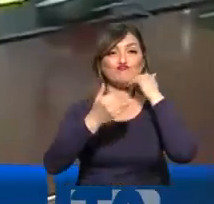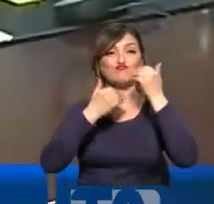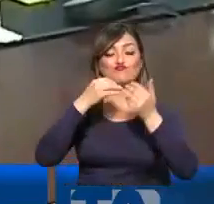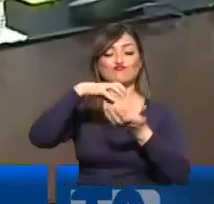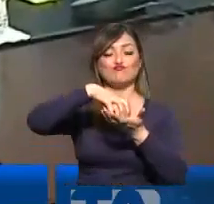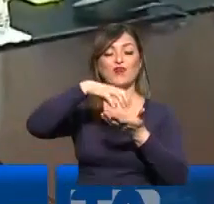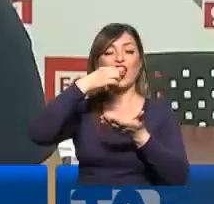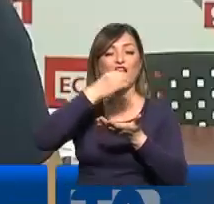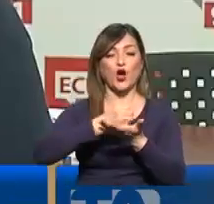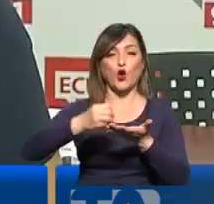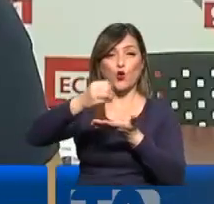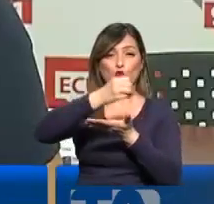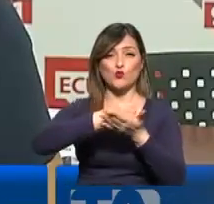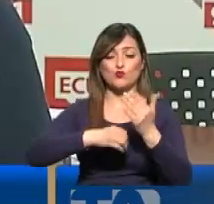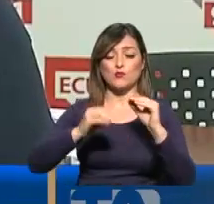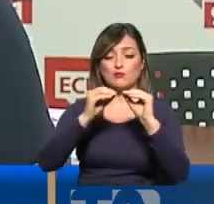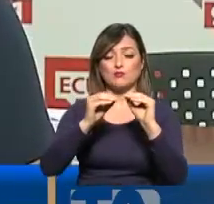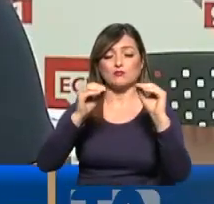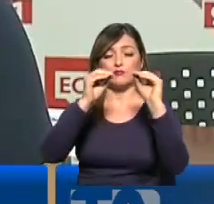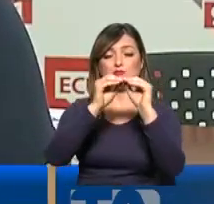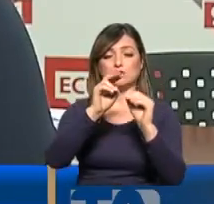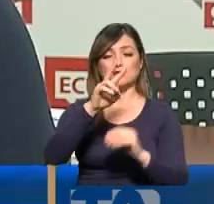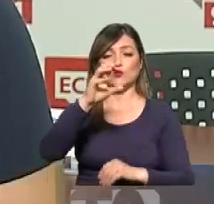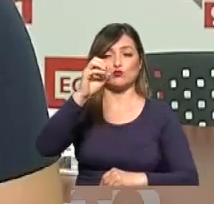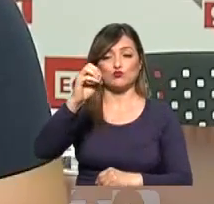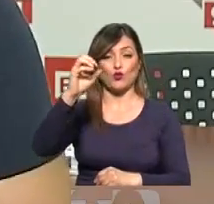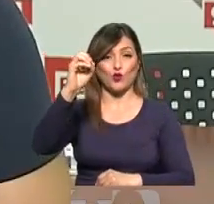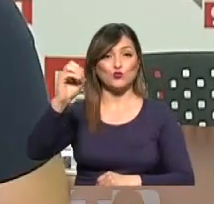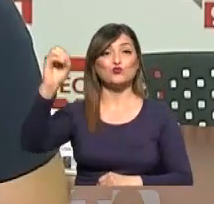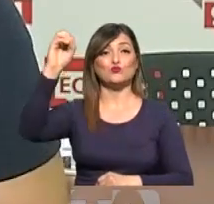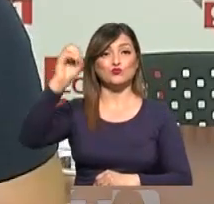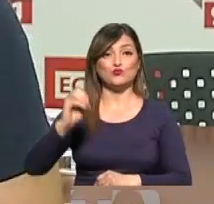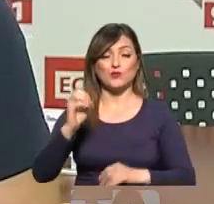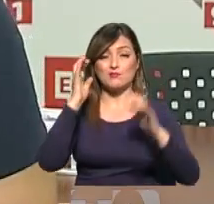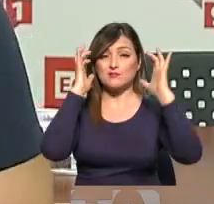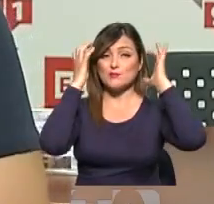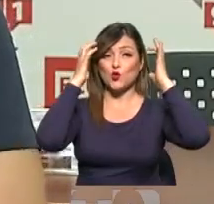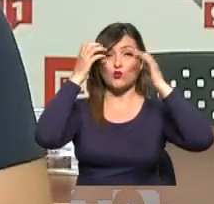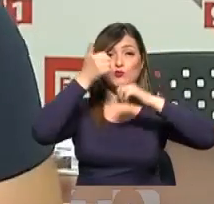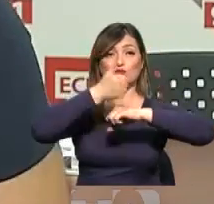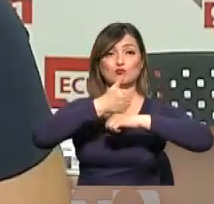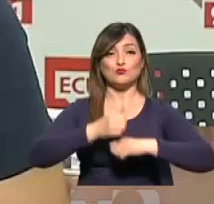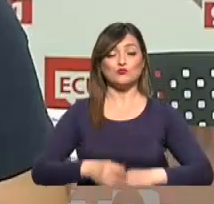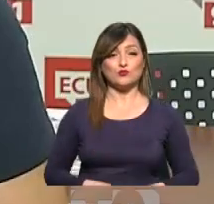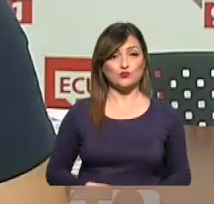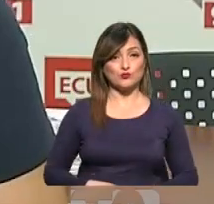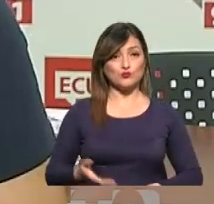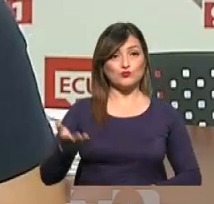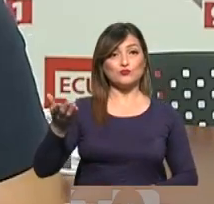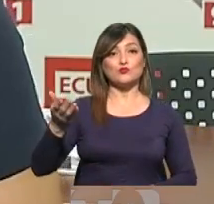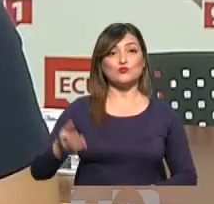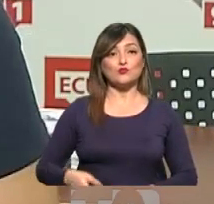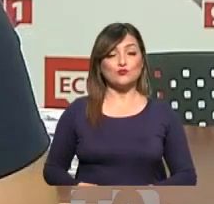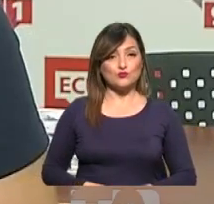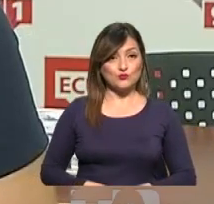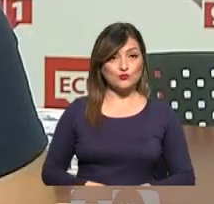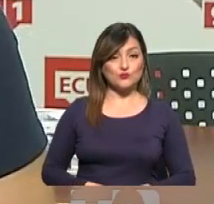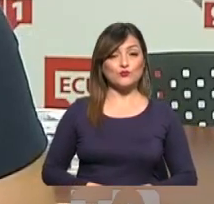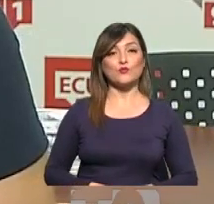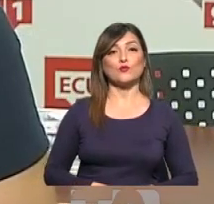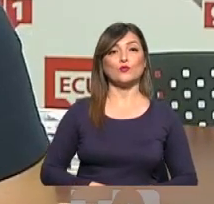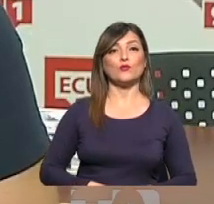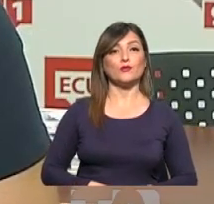la provincia del Oro han aumentado en más del 200%, algo que preocupa sin duda a las autoridades. Escuchemos lo que dijeron hace pocos minutos.